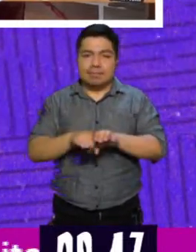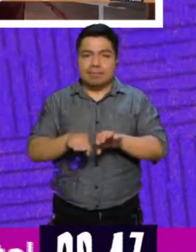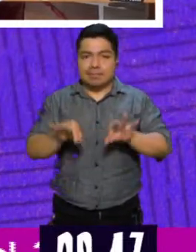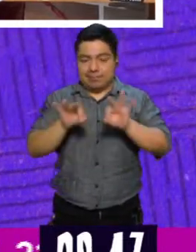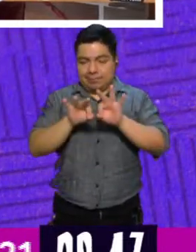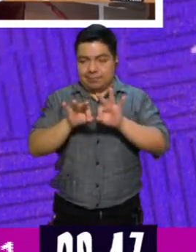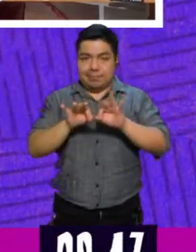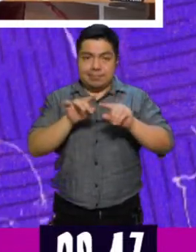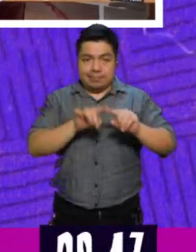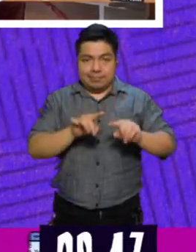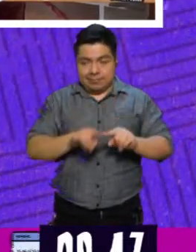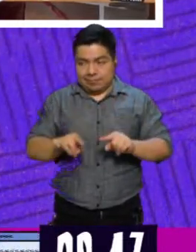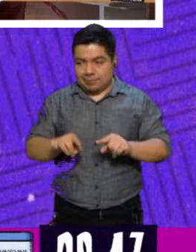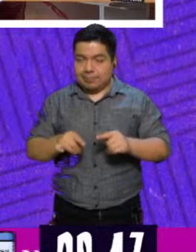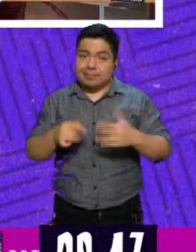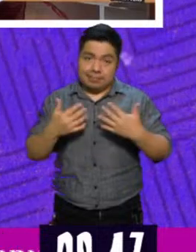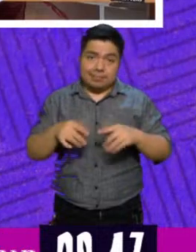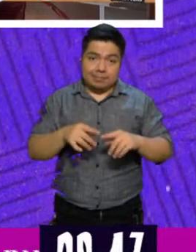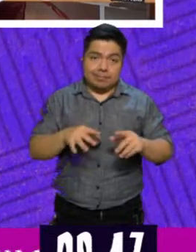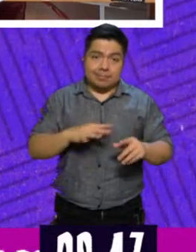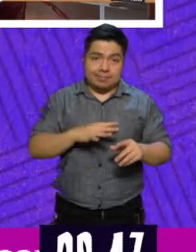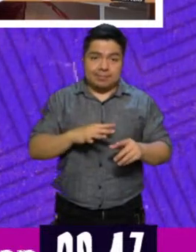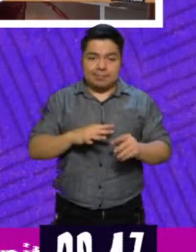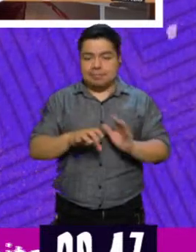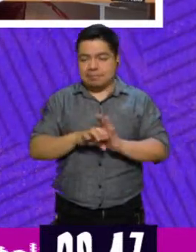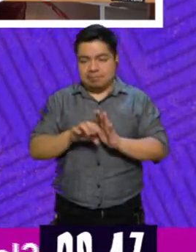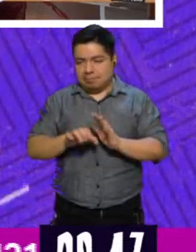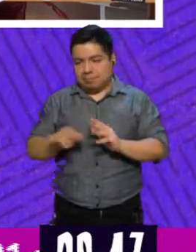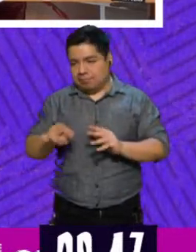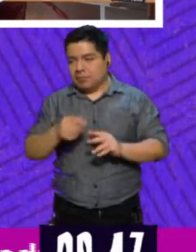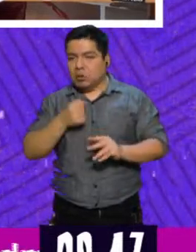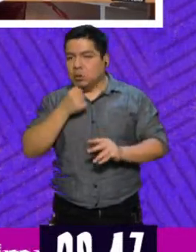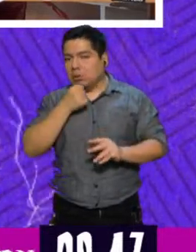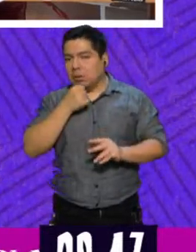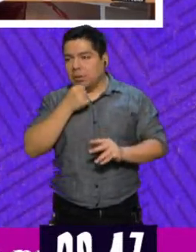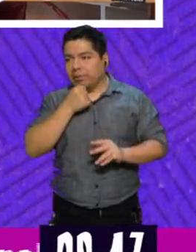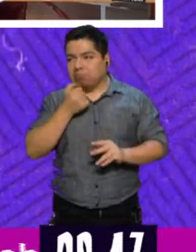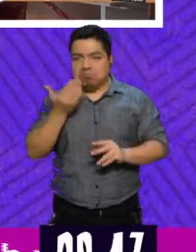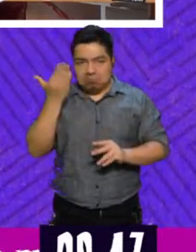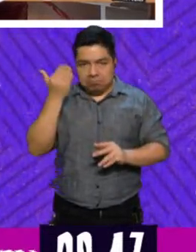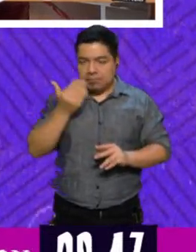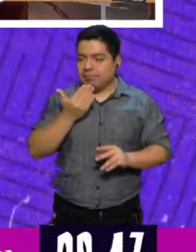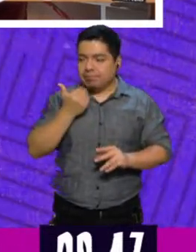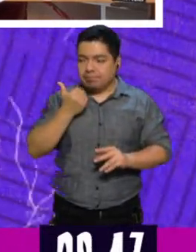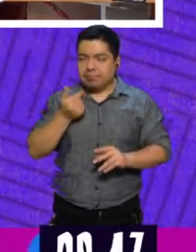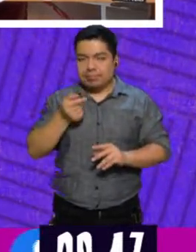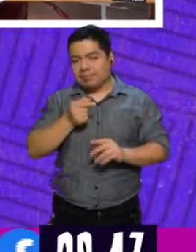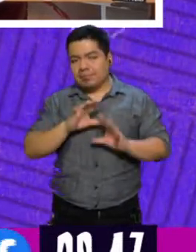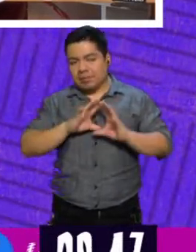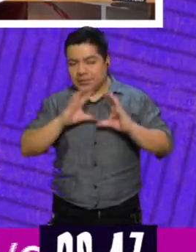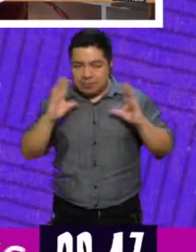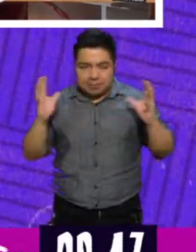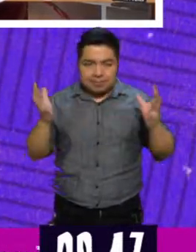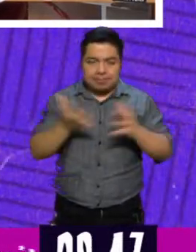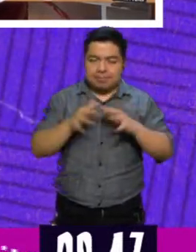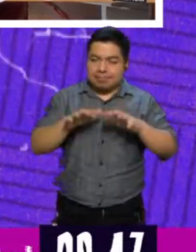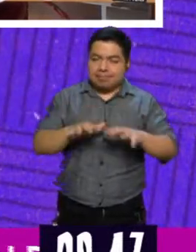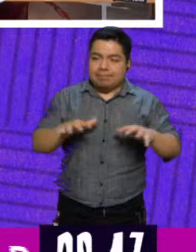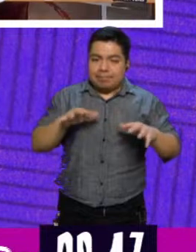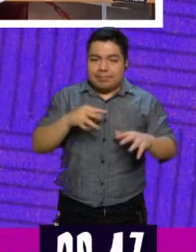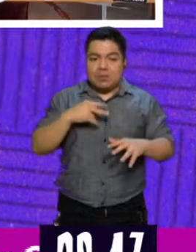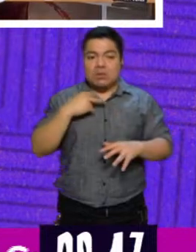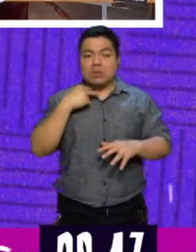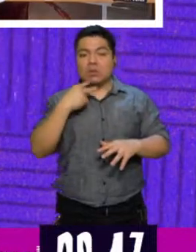ser orador, para ser político, porque cuando no había micrófono, en esos espacios abiertos, el volumen de